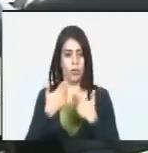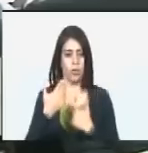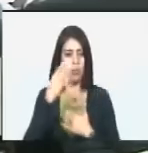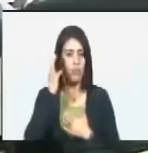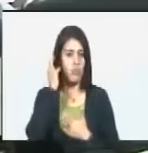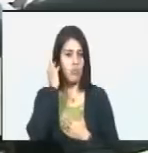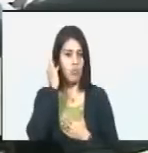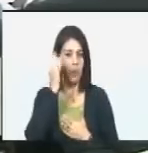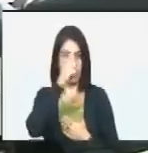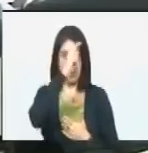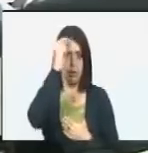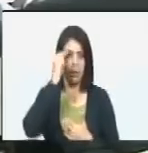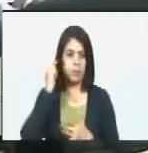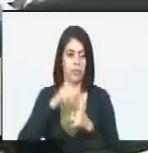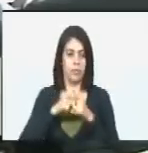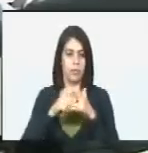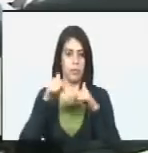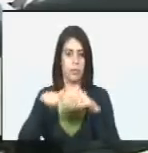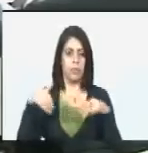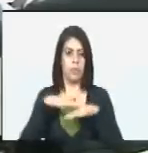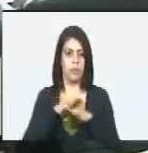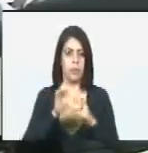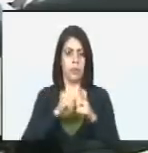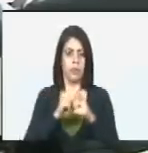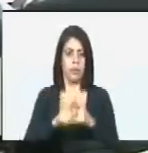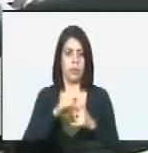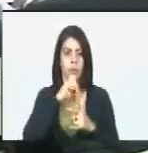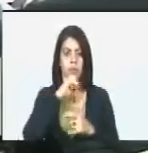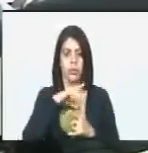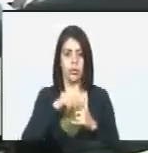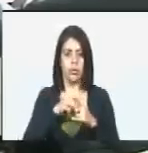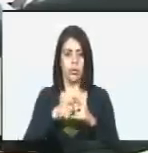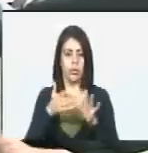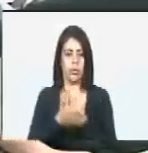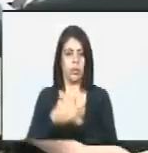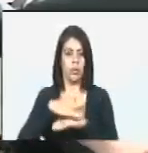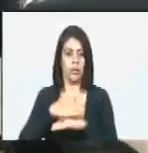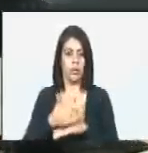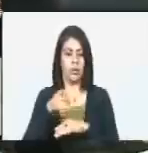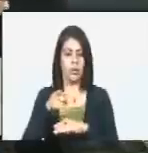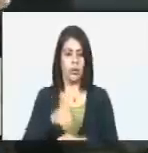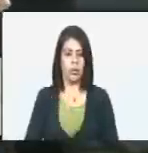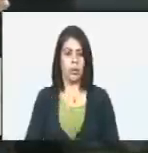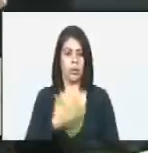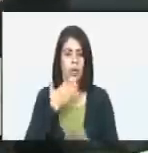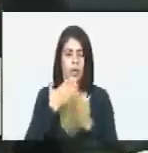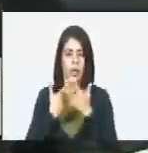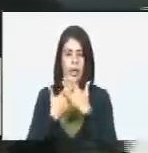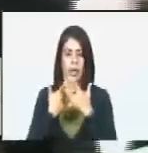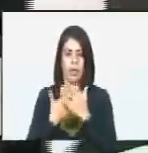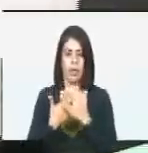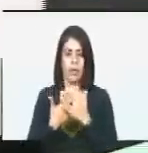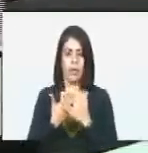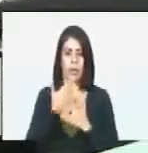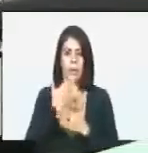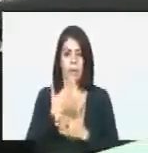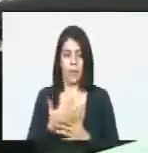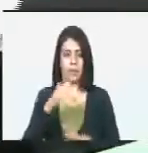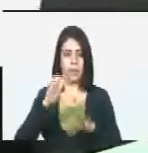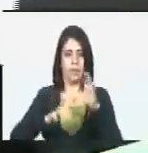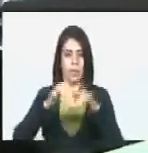muchísimos momentos estelares de esta historia contemporánea del país. Gracias, y le pido a la secretaria que